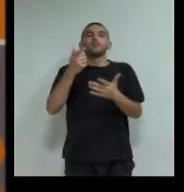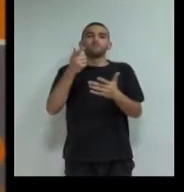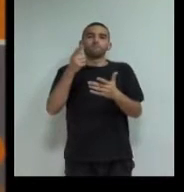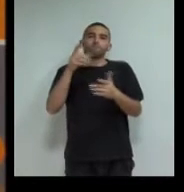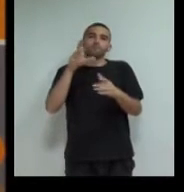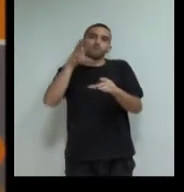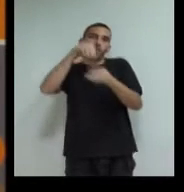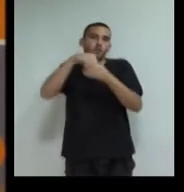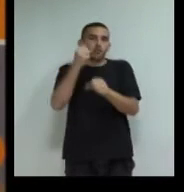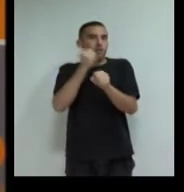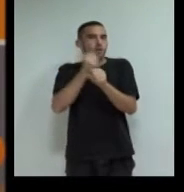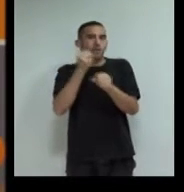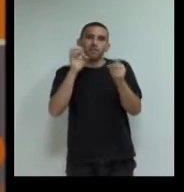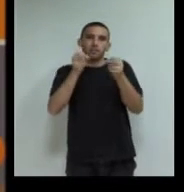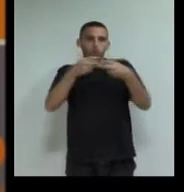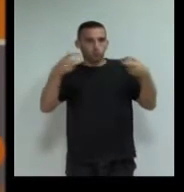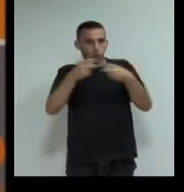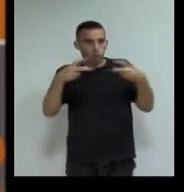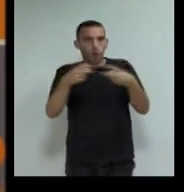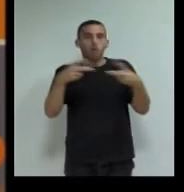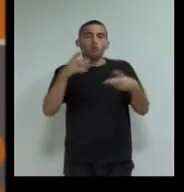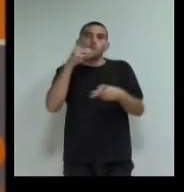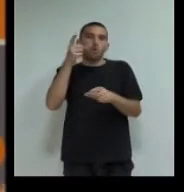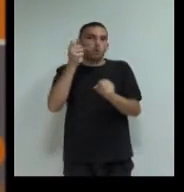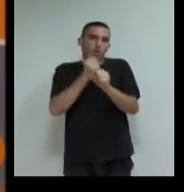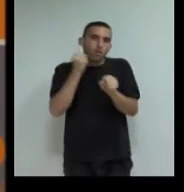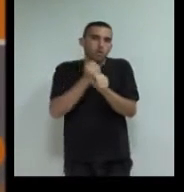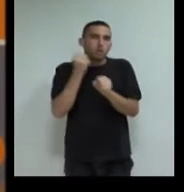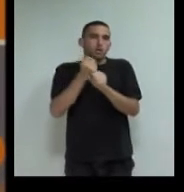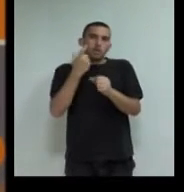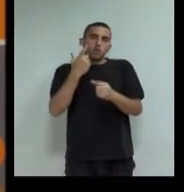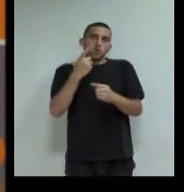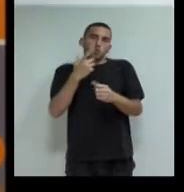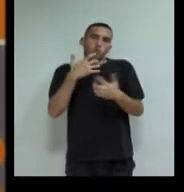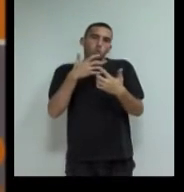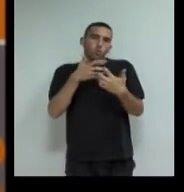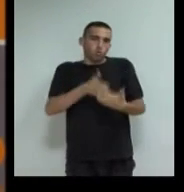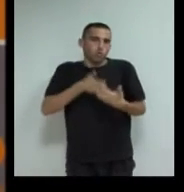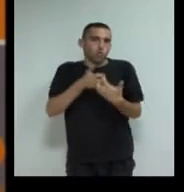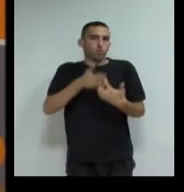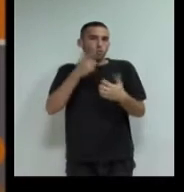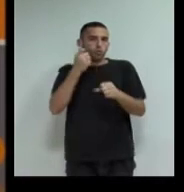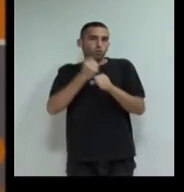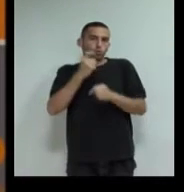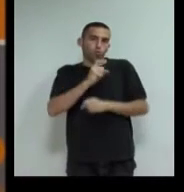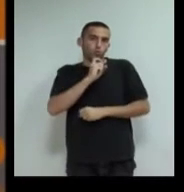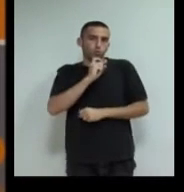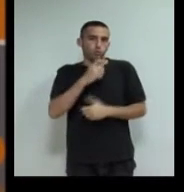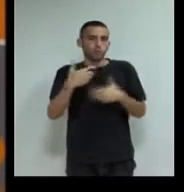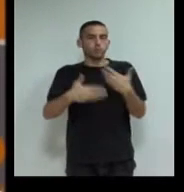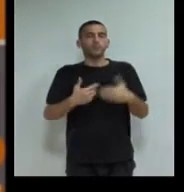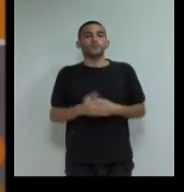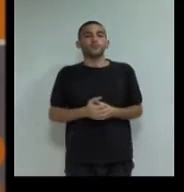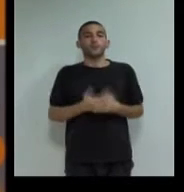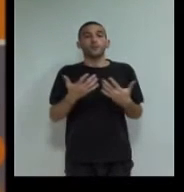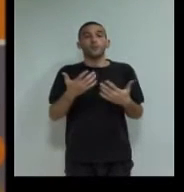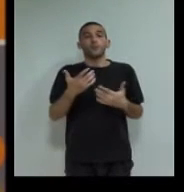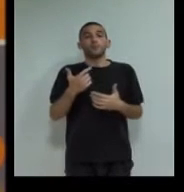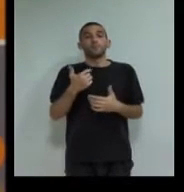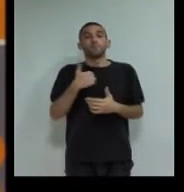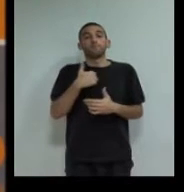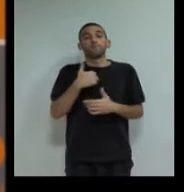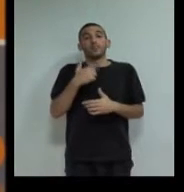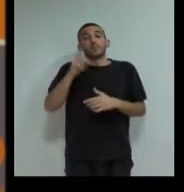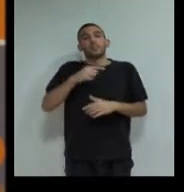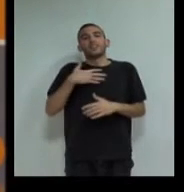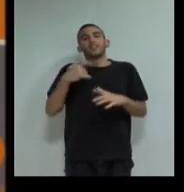subtitulación y estereotipistas por el trabajo tan arduo que realizan, ¿no? Y ahora, aunque no en último lugar, sí quiero